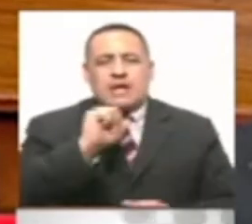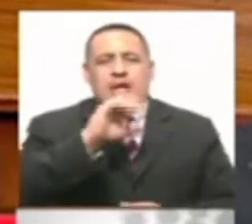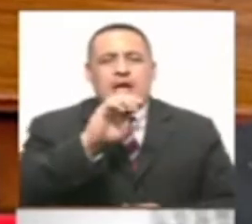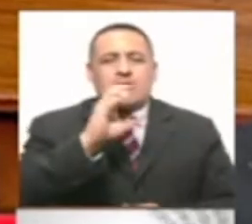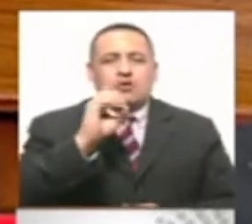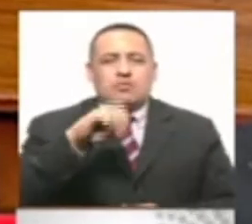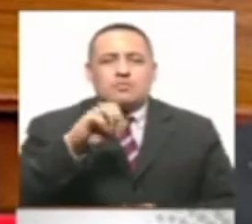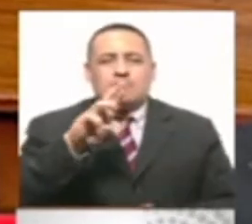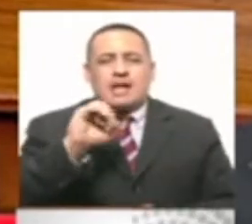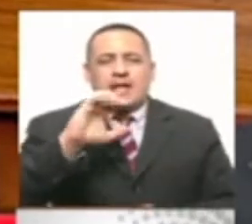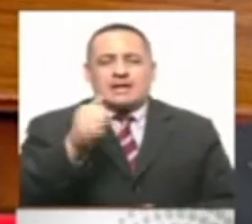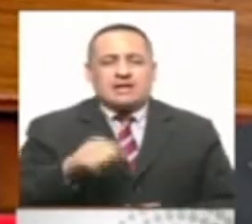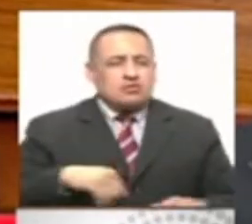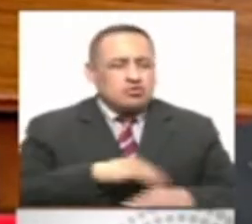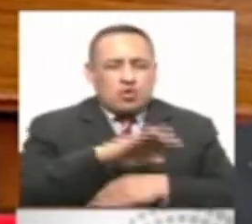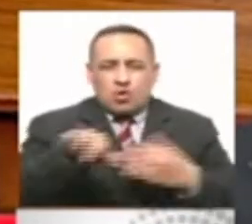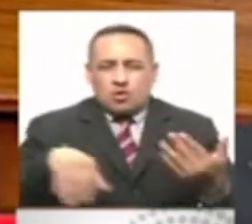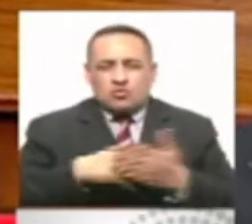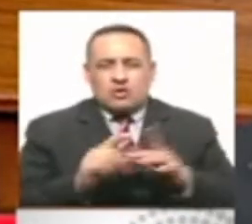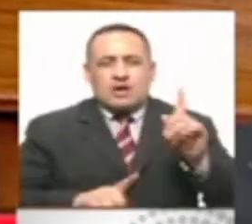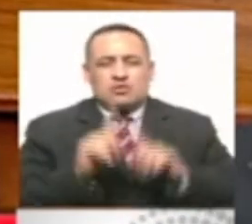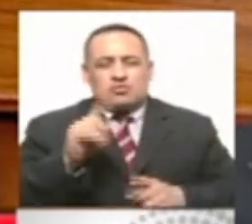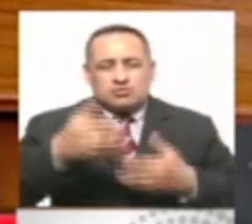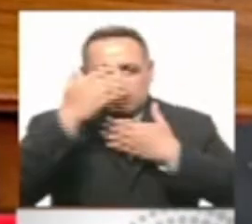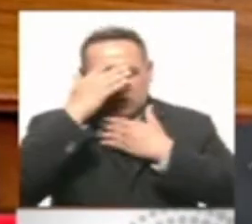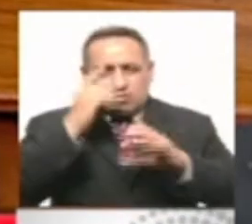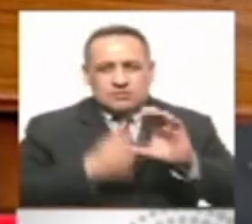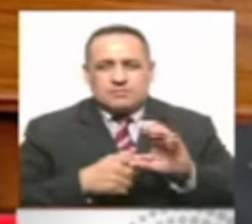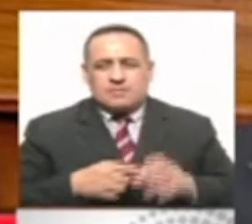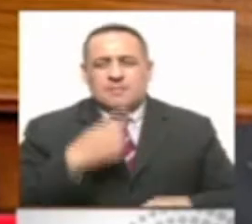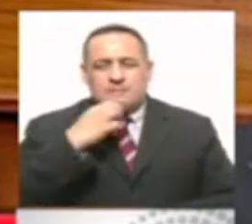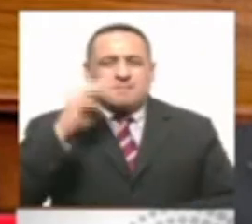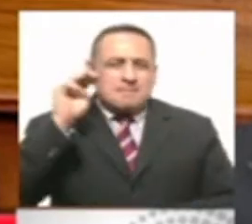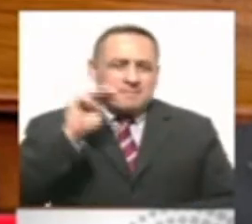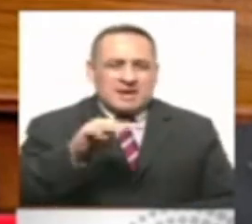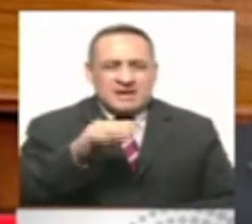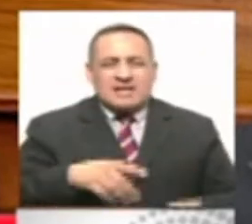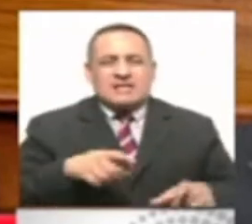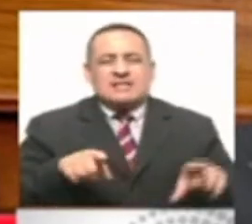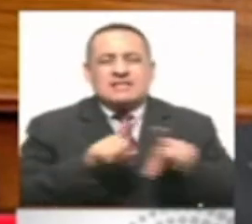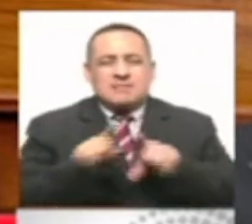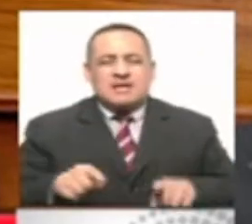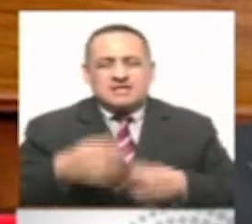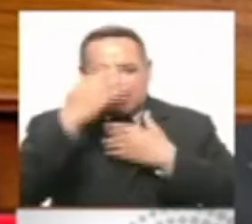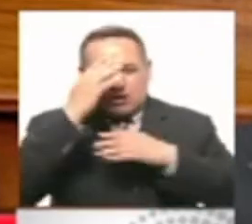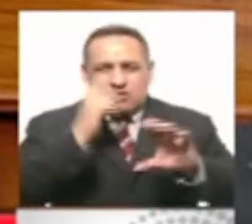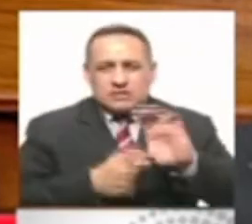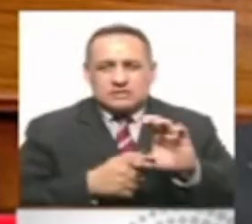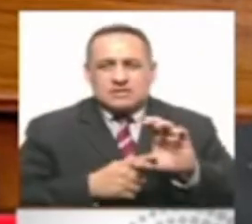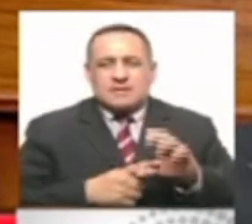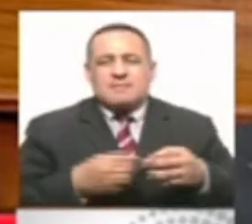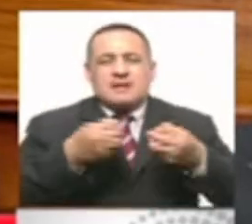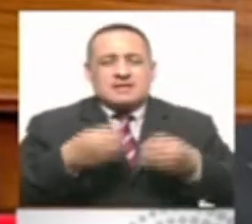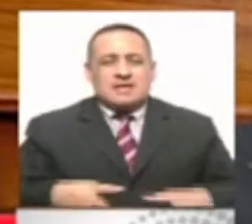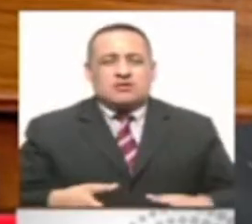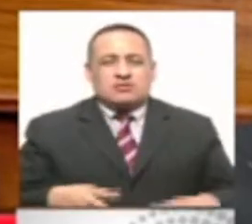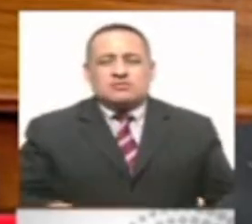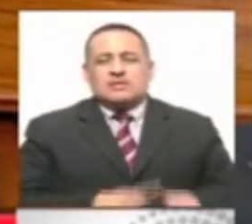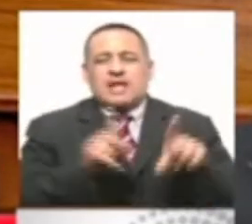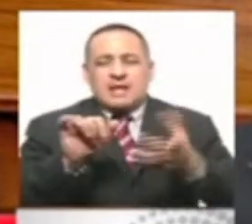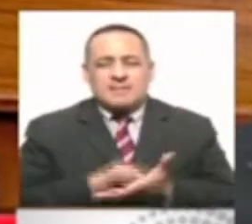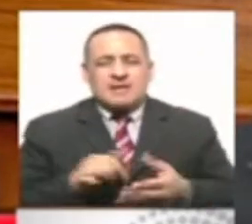Acomarca. Todos aquellos terroristas, malditos terroristas que se mancharon con sangre,